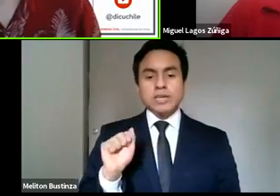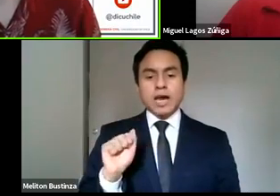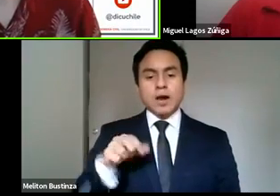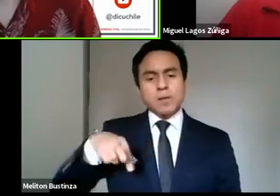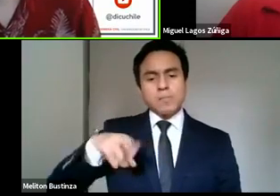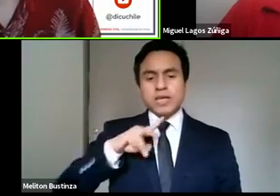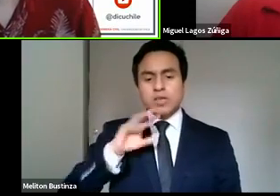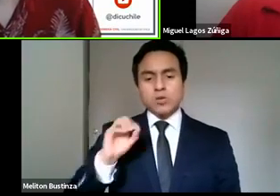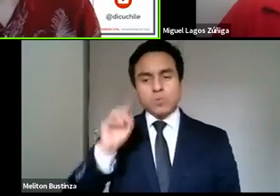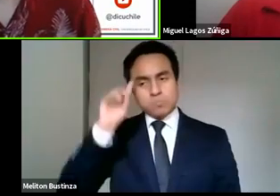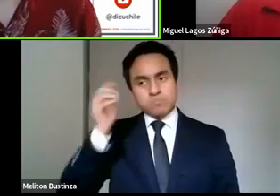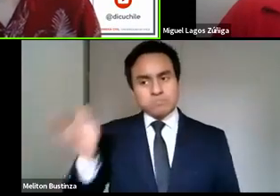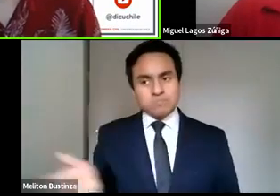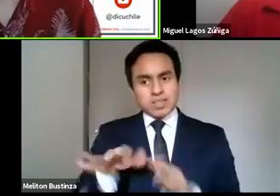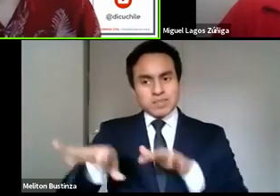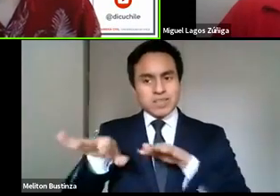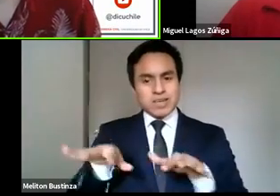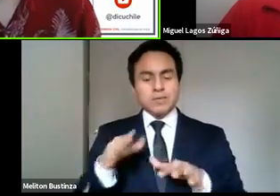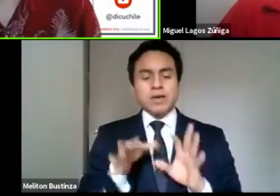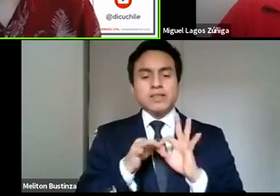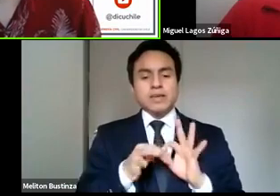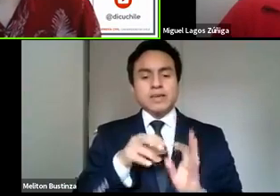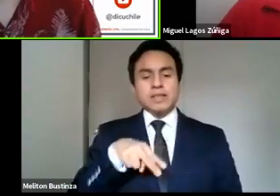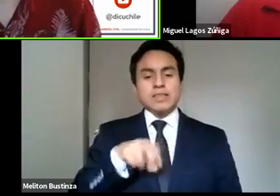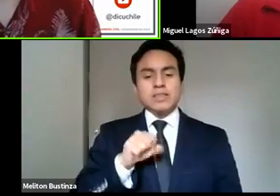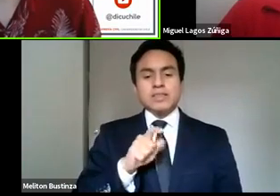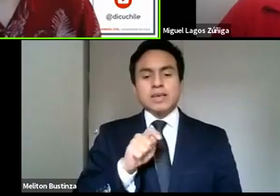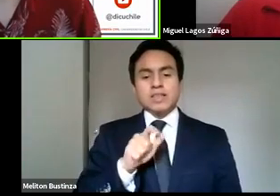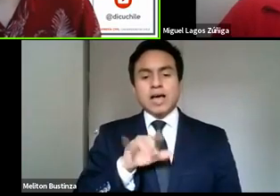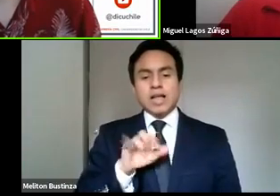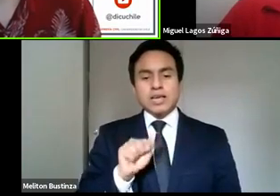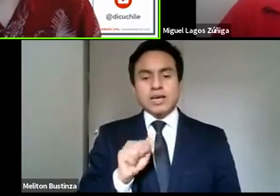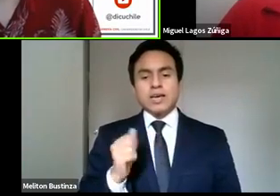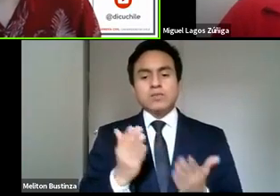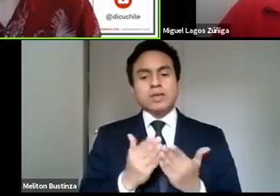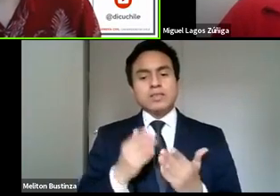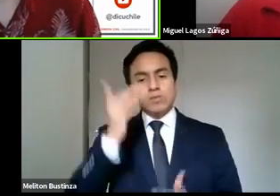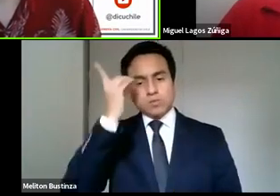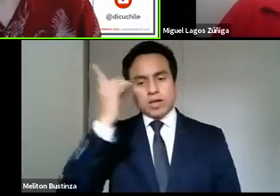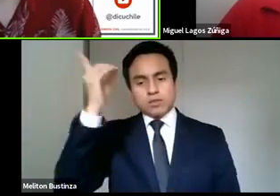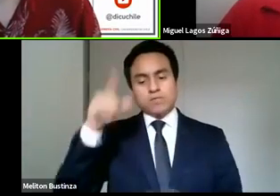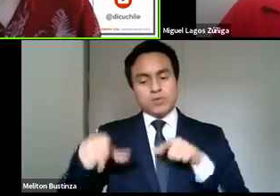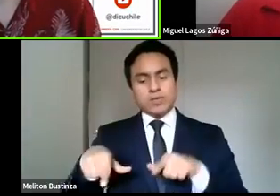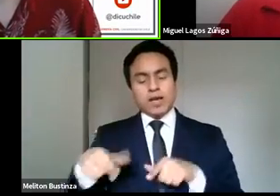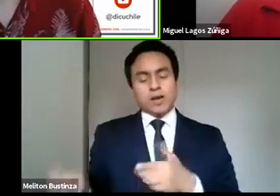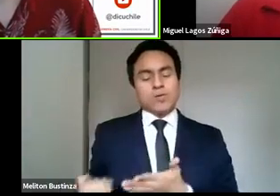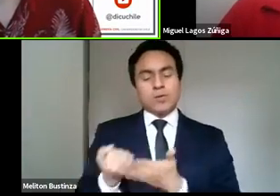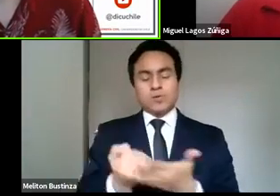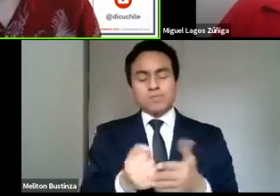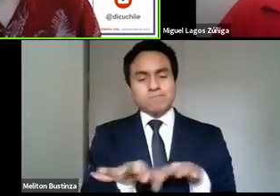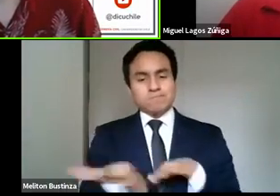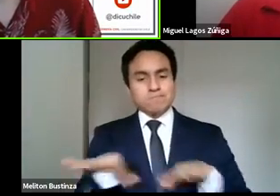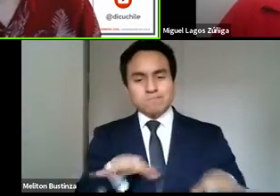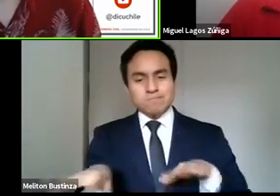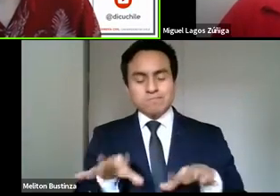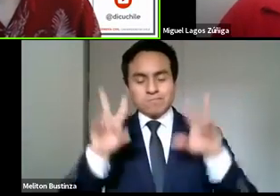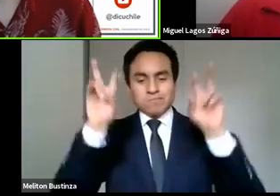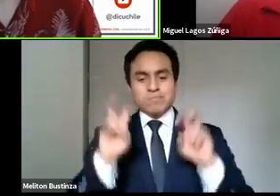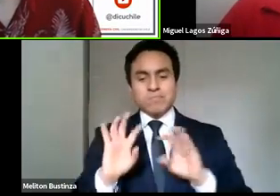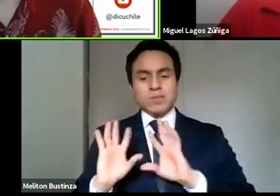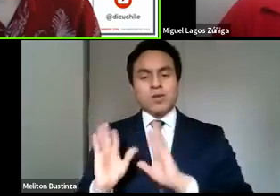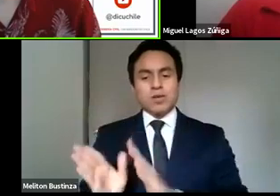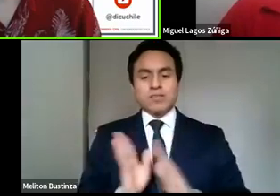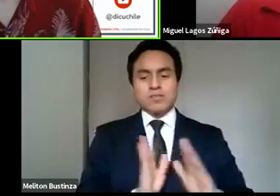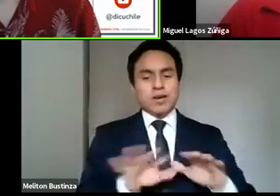propulsoras de esta actividad, y agradecer también a Natalia Bustamante, estudiante de doctorado de la facultad, quien colaboró activamente en la organización